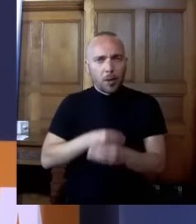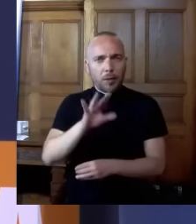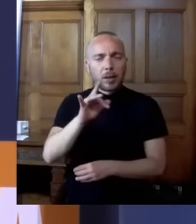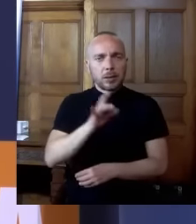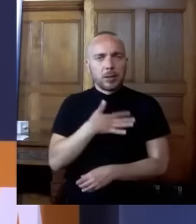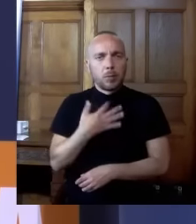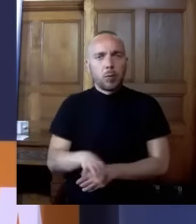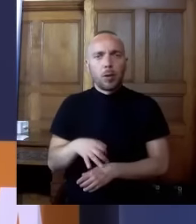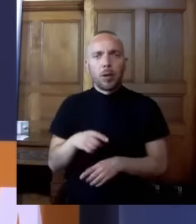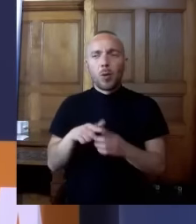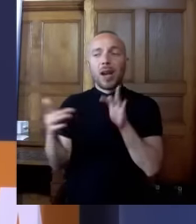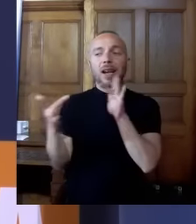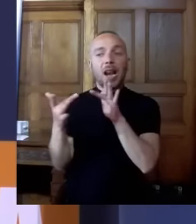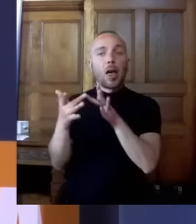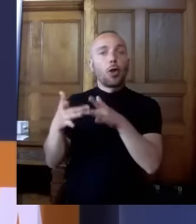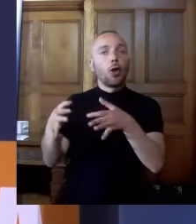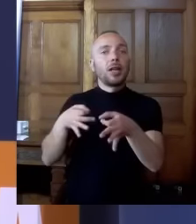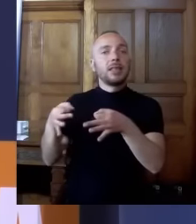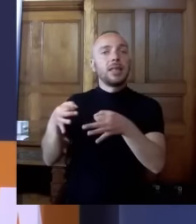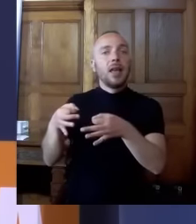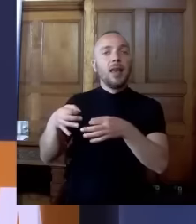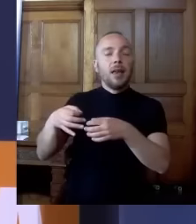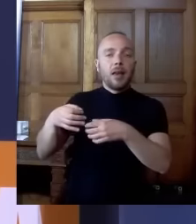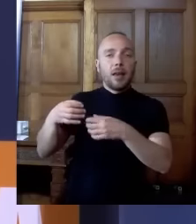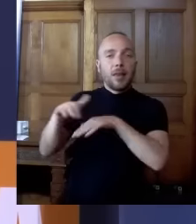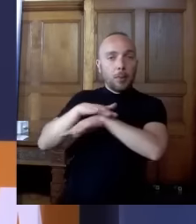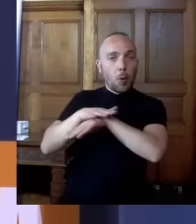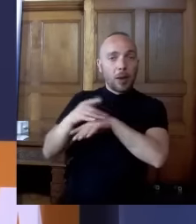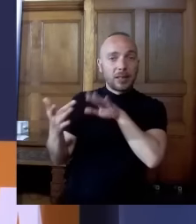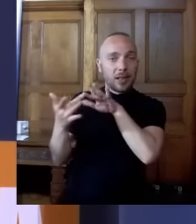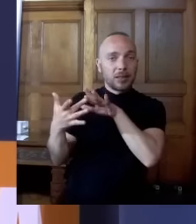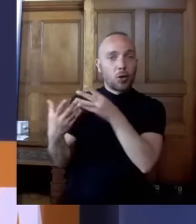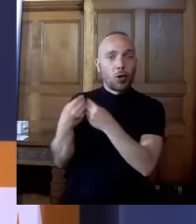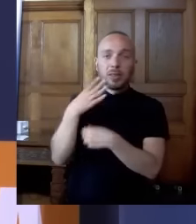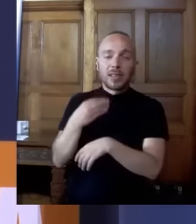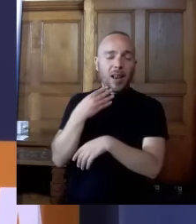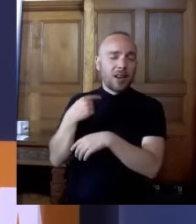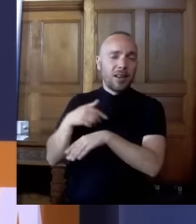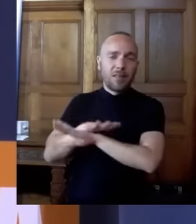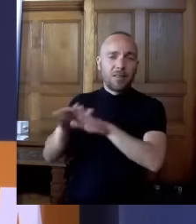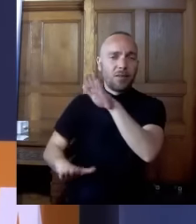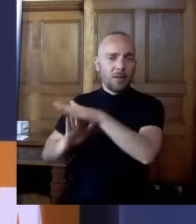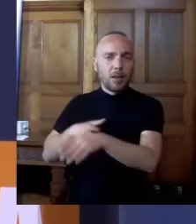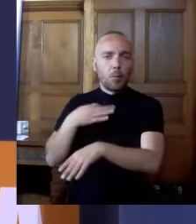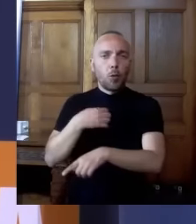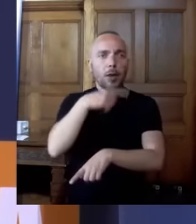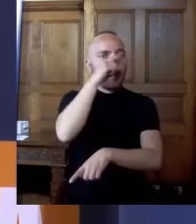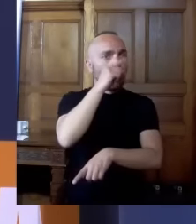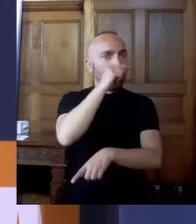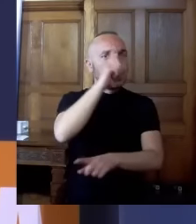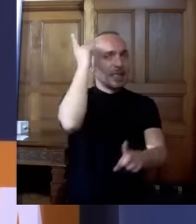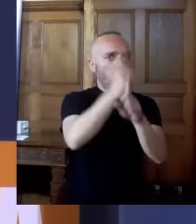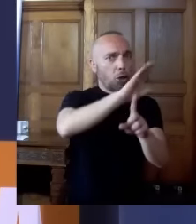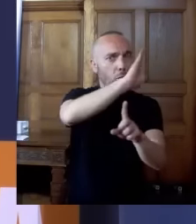mucho más romper relaciones diplomáticas con Israel imponer sanciones como le hicimos a Putin se puede respaldar la denuncia de